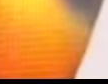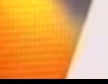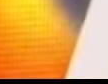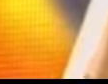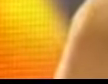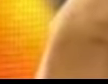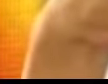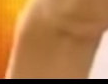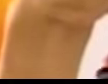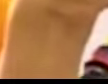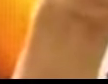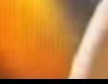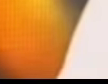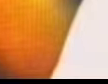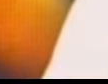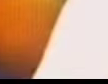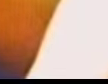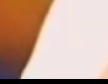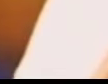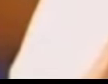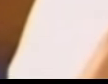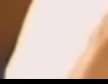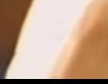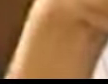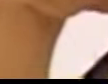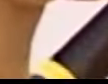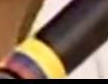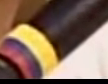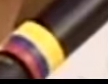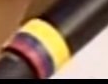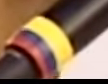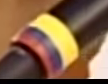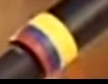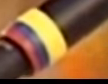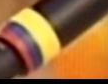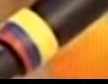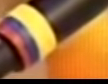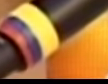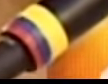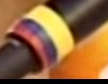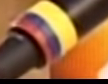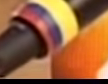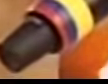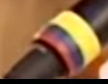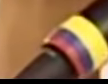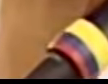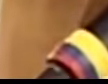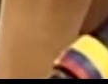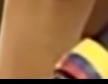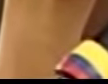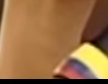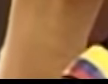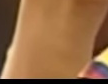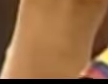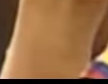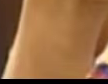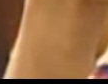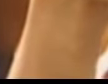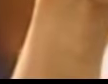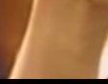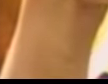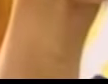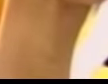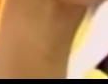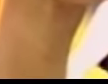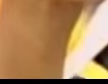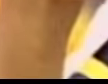Se acabó la música, no tuvimos que ir. Todo el mundo tenía ganas de continuar farreando. Pero no se pudo. Todo el mundo, usted yo